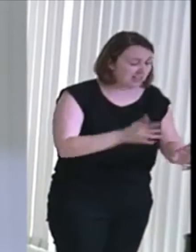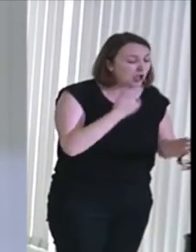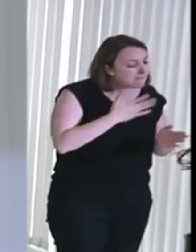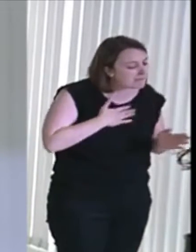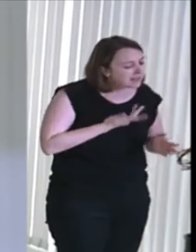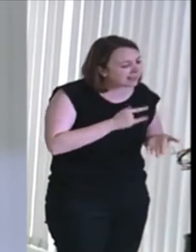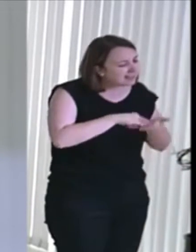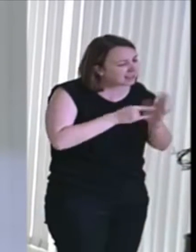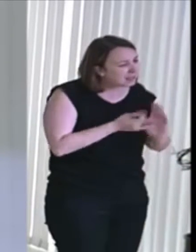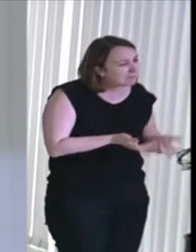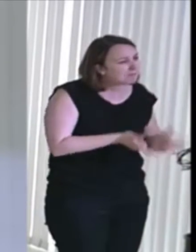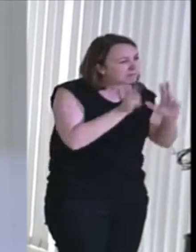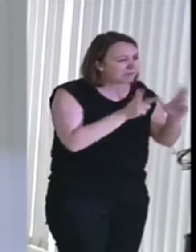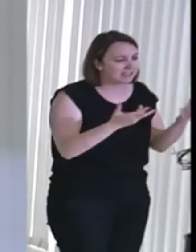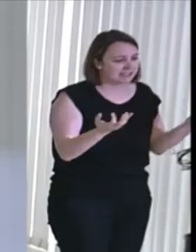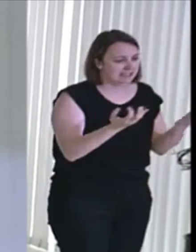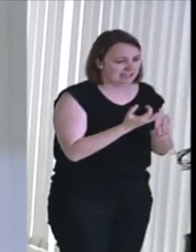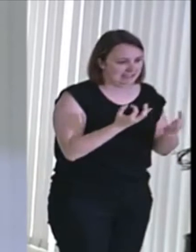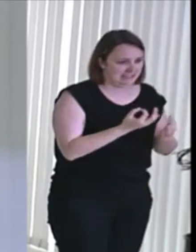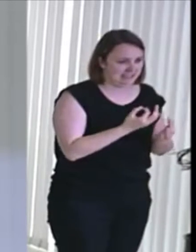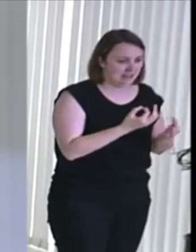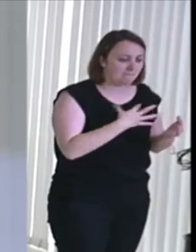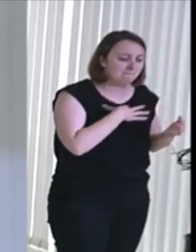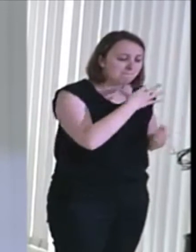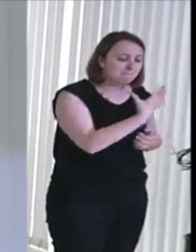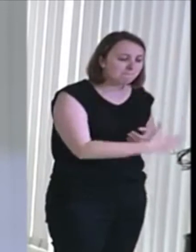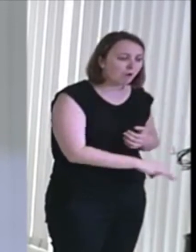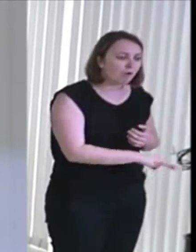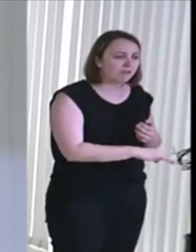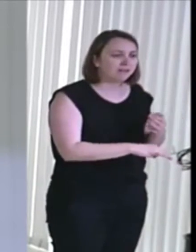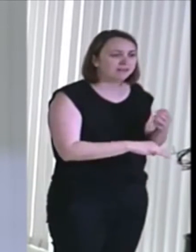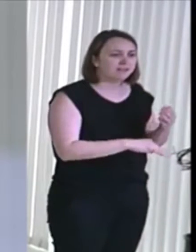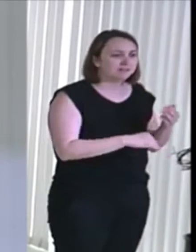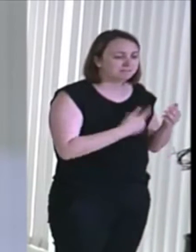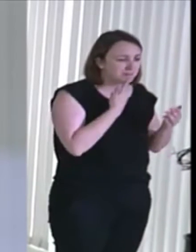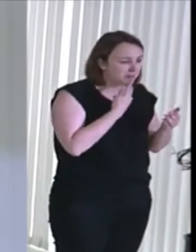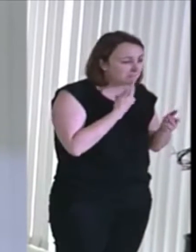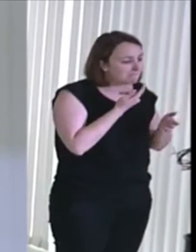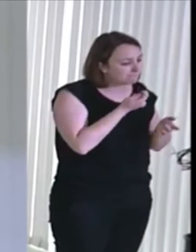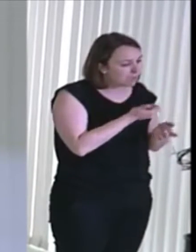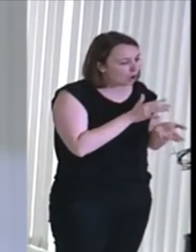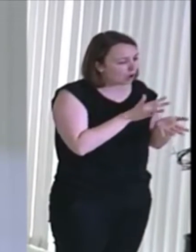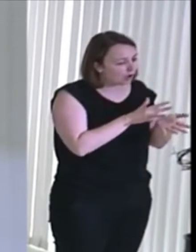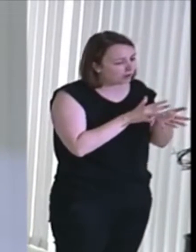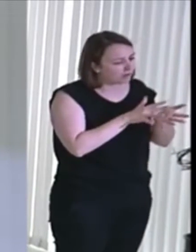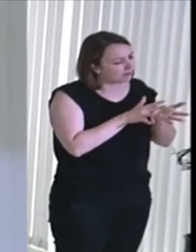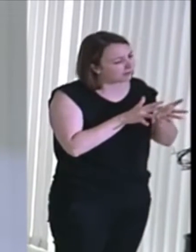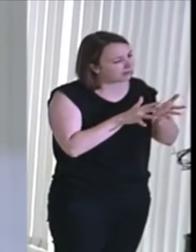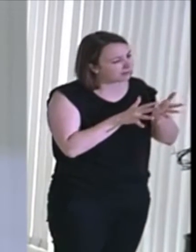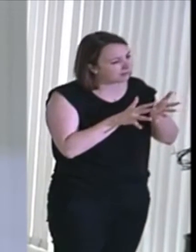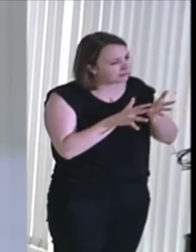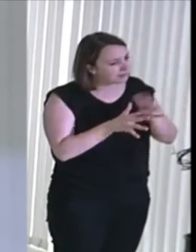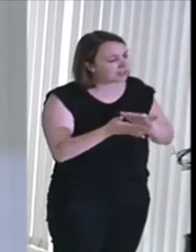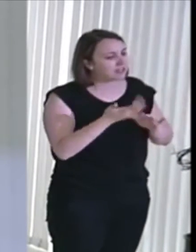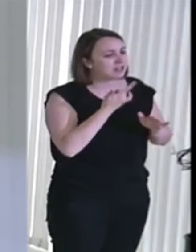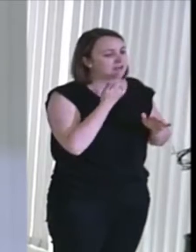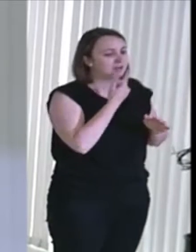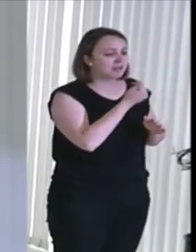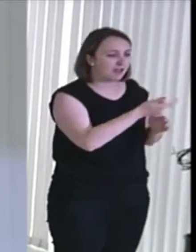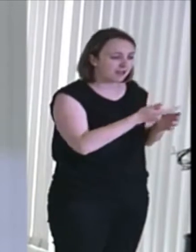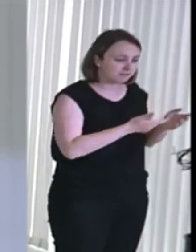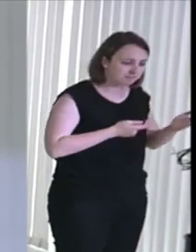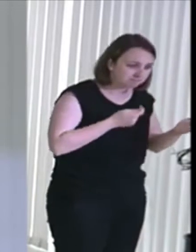me permitió poder ir gradualmente ir moderando la